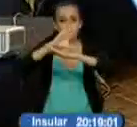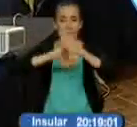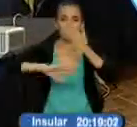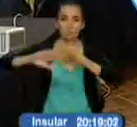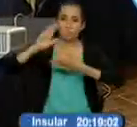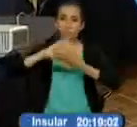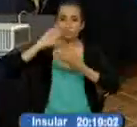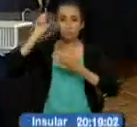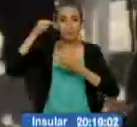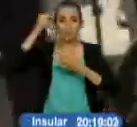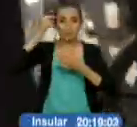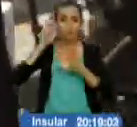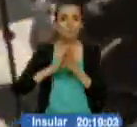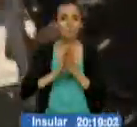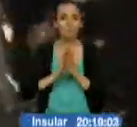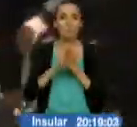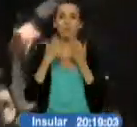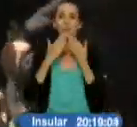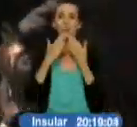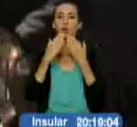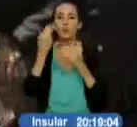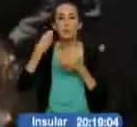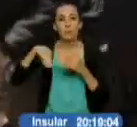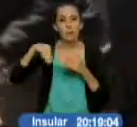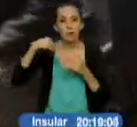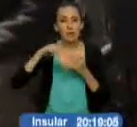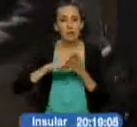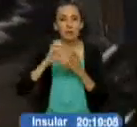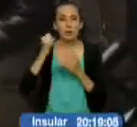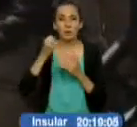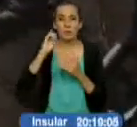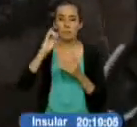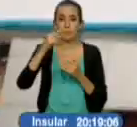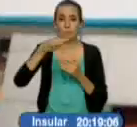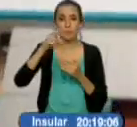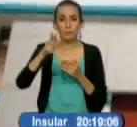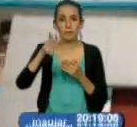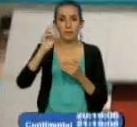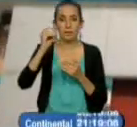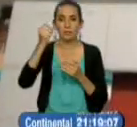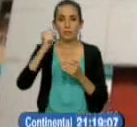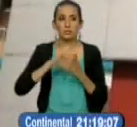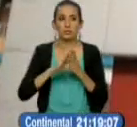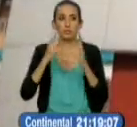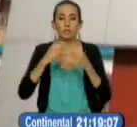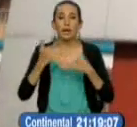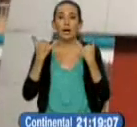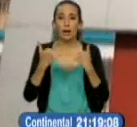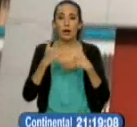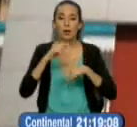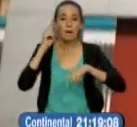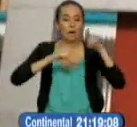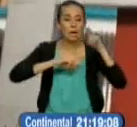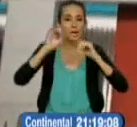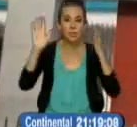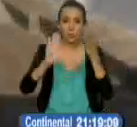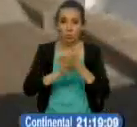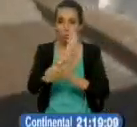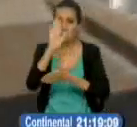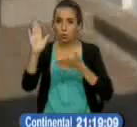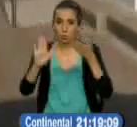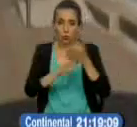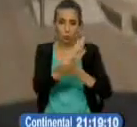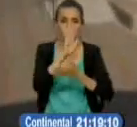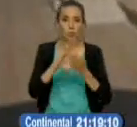los gobiernos parroquiales rurales, como el miércoles en Sicchos, el presidente Lenín Moreno insistió en que la entrada en funcionamiento de algunas unidades educativas del